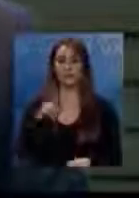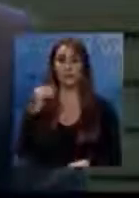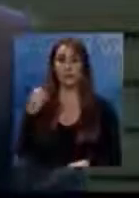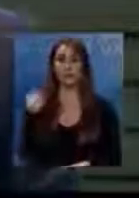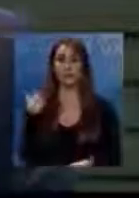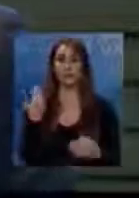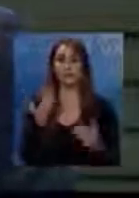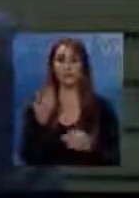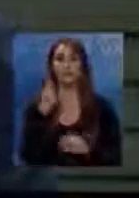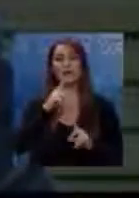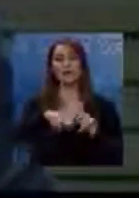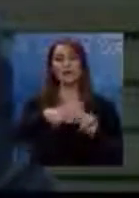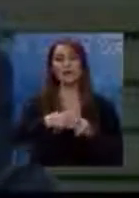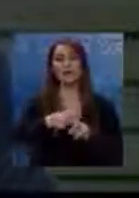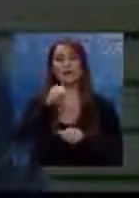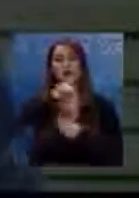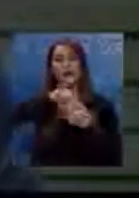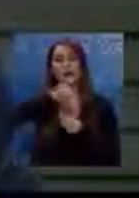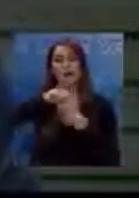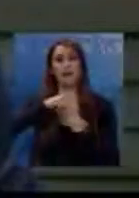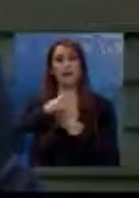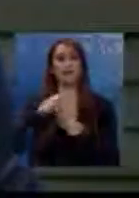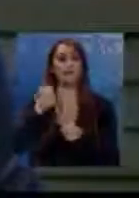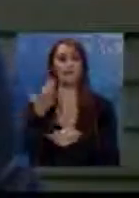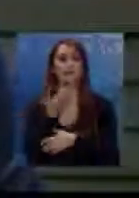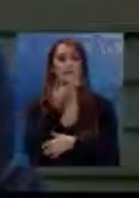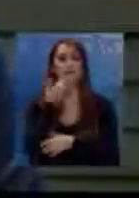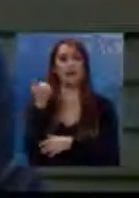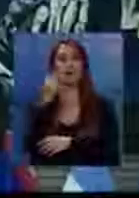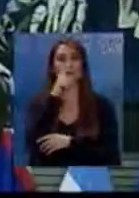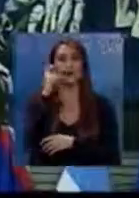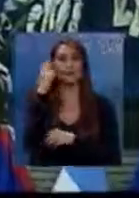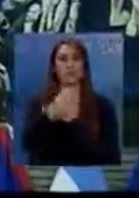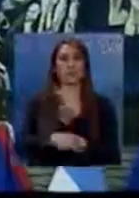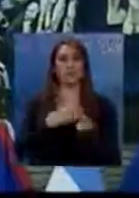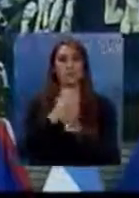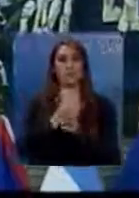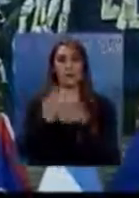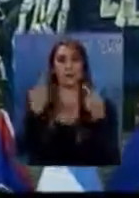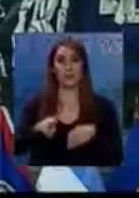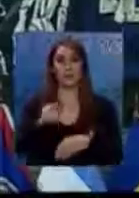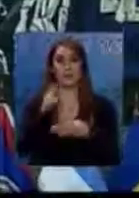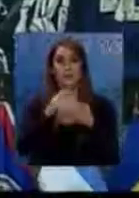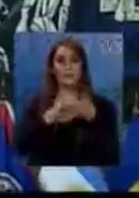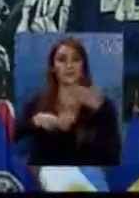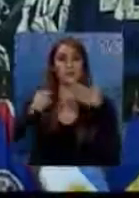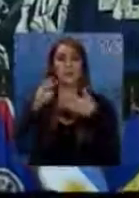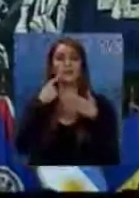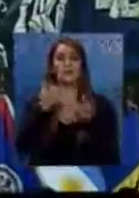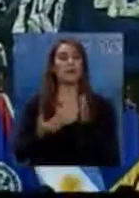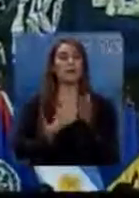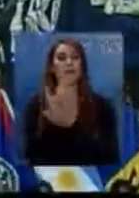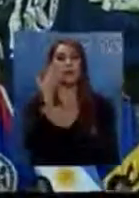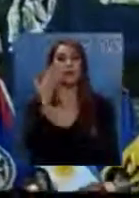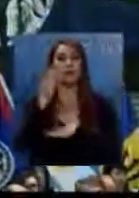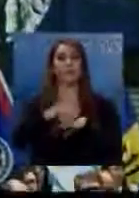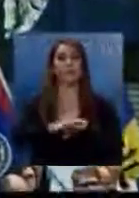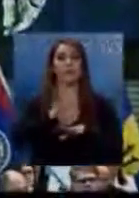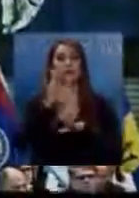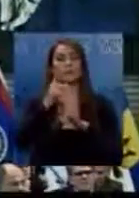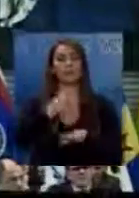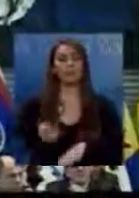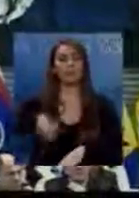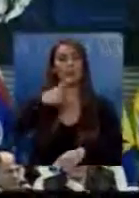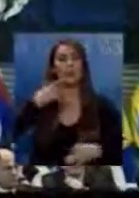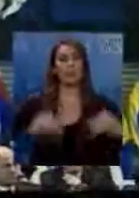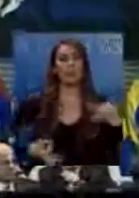universidad latinoamericana o caribeña entre las 100 mejores del mundo. Ratificó además el pedido de creación de una Corte Internacional